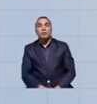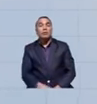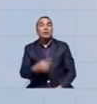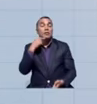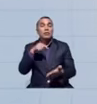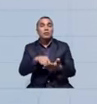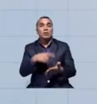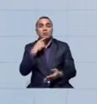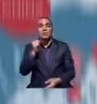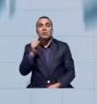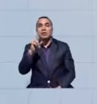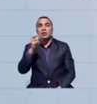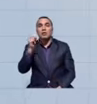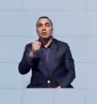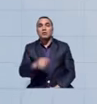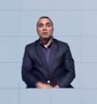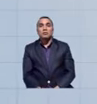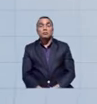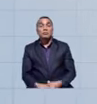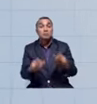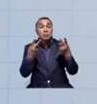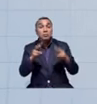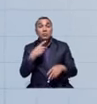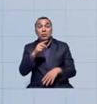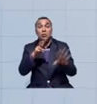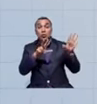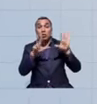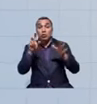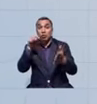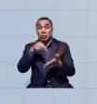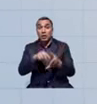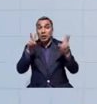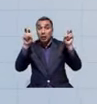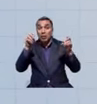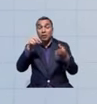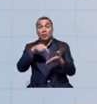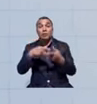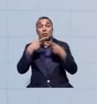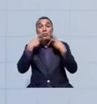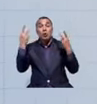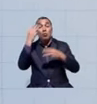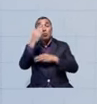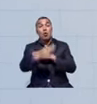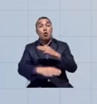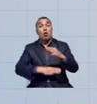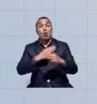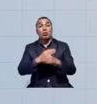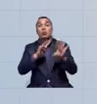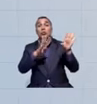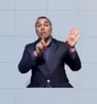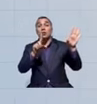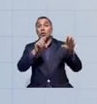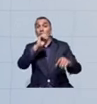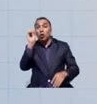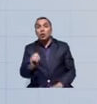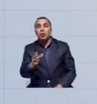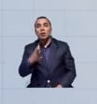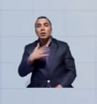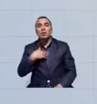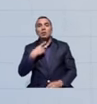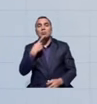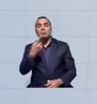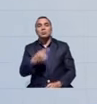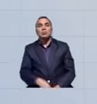como por ejemplo el SARS. Además, de los 88.000 casos reportados en el mundo, el 96%